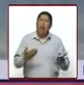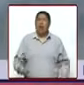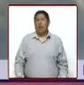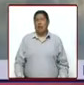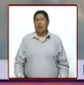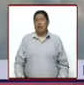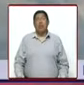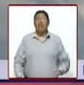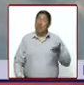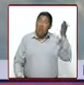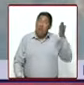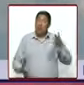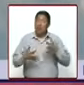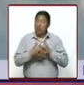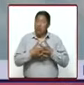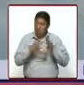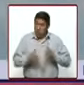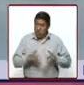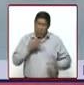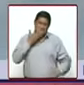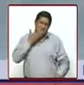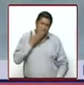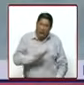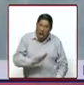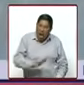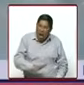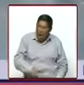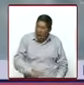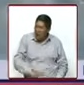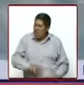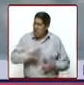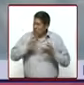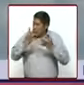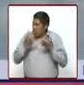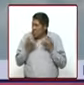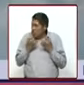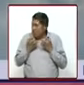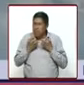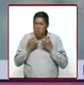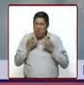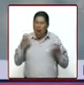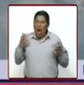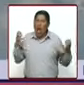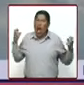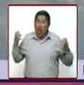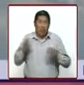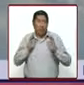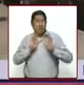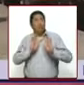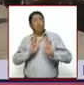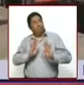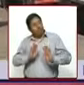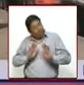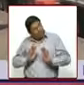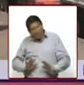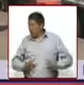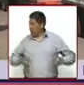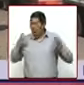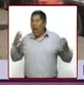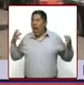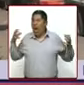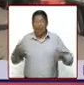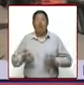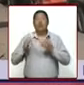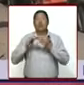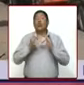estos señores están actuando de mala forma, están queriendo amedrentar a nuestros choferes, porque lamentablemente